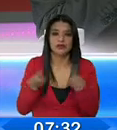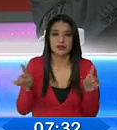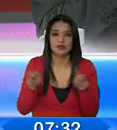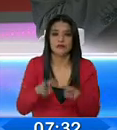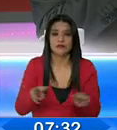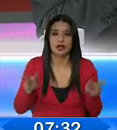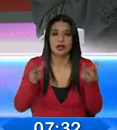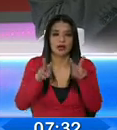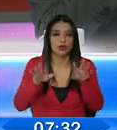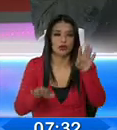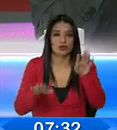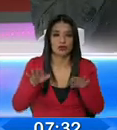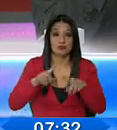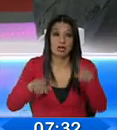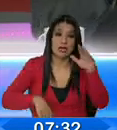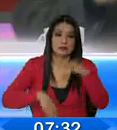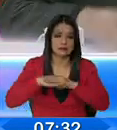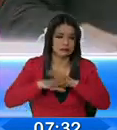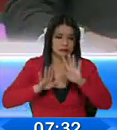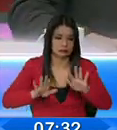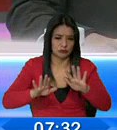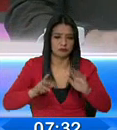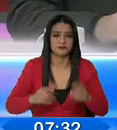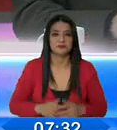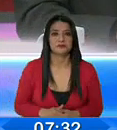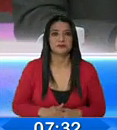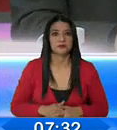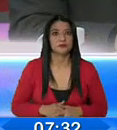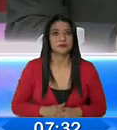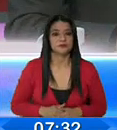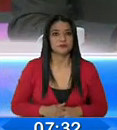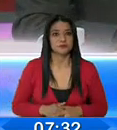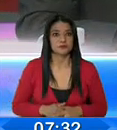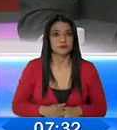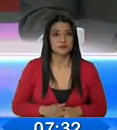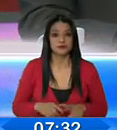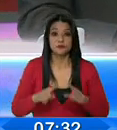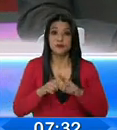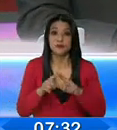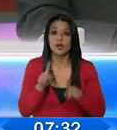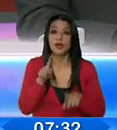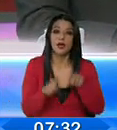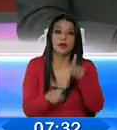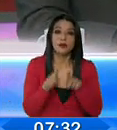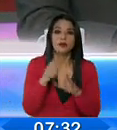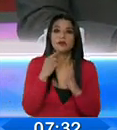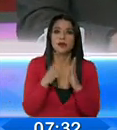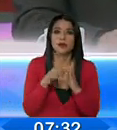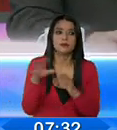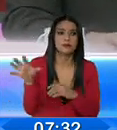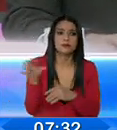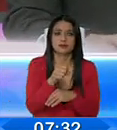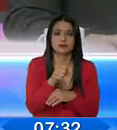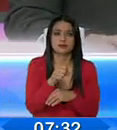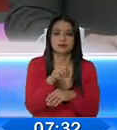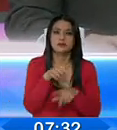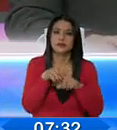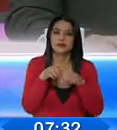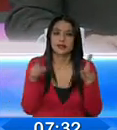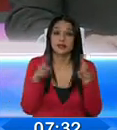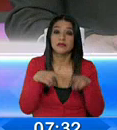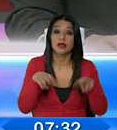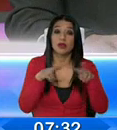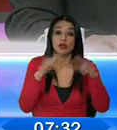todos llegan a esta magnitud. Sí, claro. De aquellos en los cuales nosotros hemos detectado diferencias de